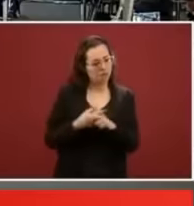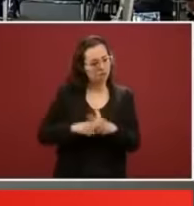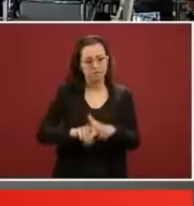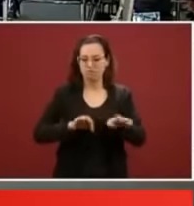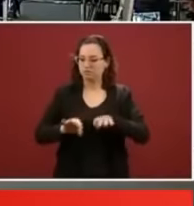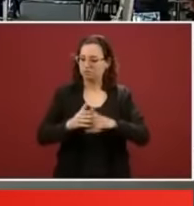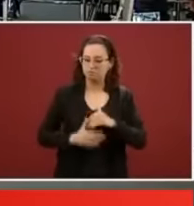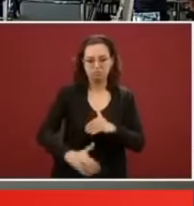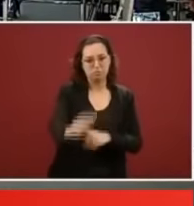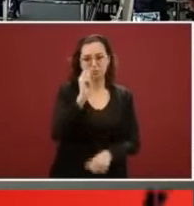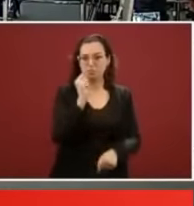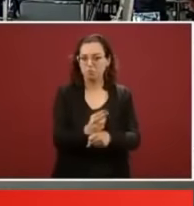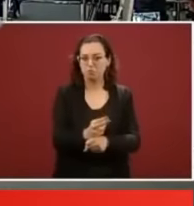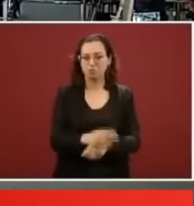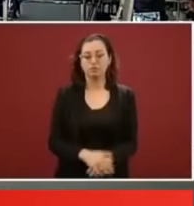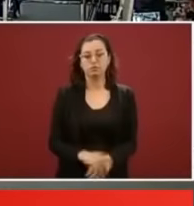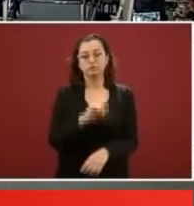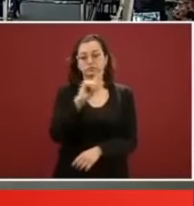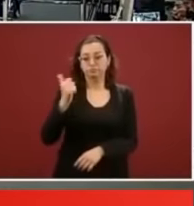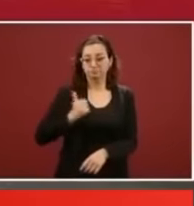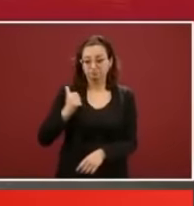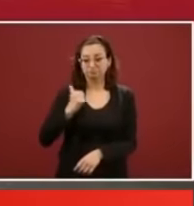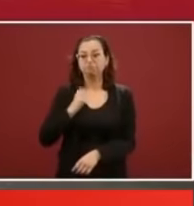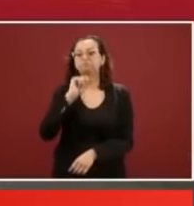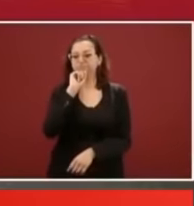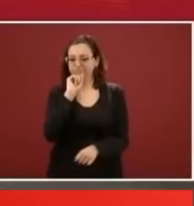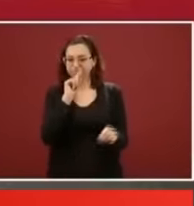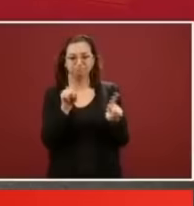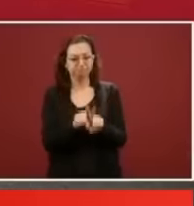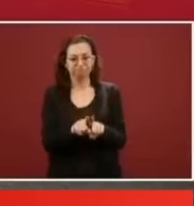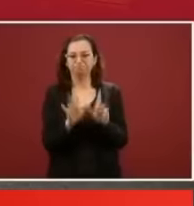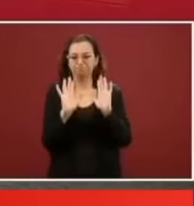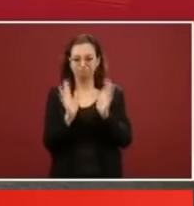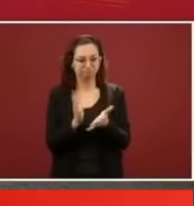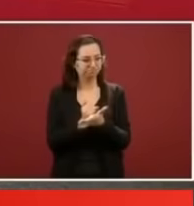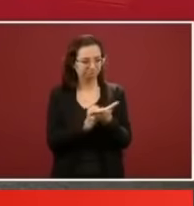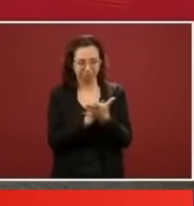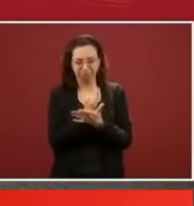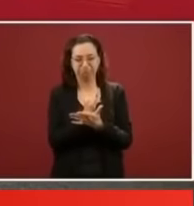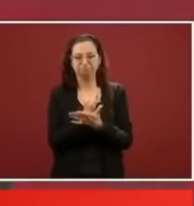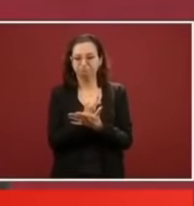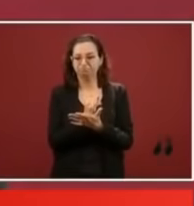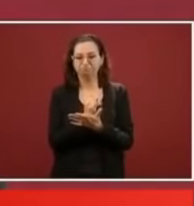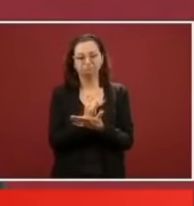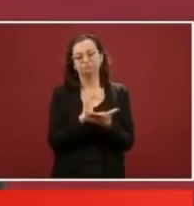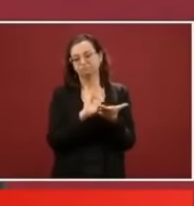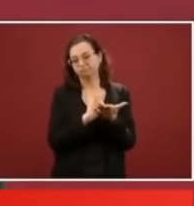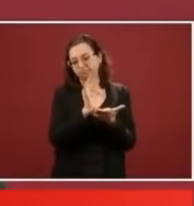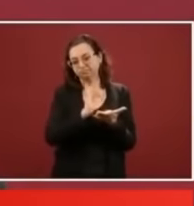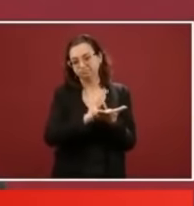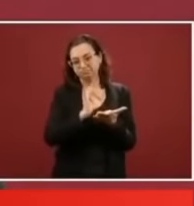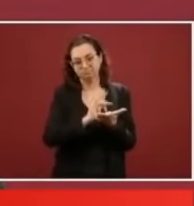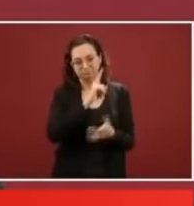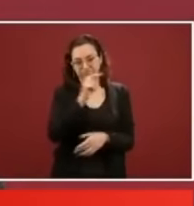Son buenas las relaciones. En el caso de Canadá, también llevó a cabo algunas medidas y le agradecemos a